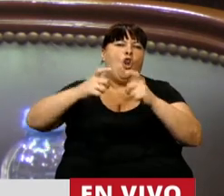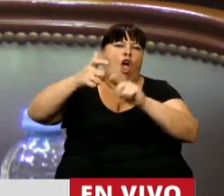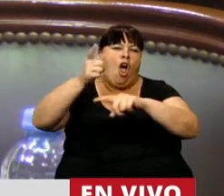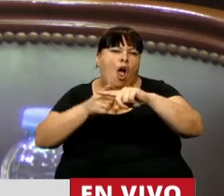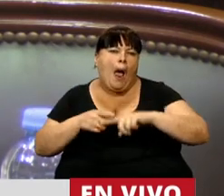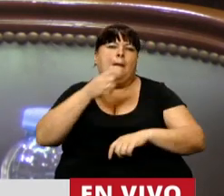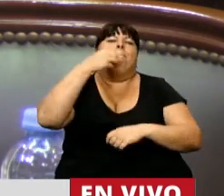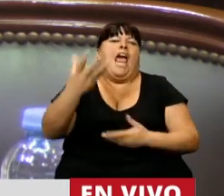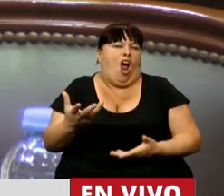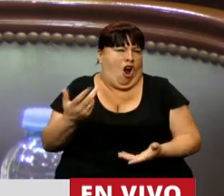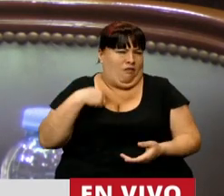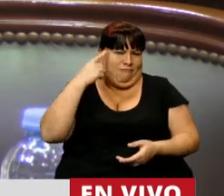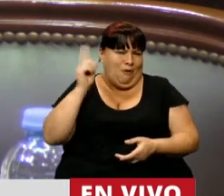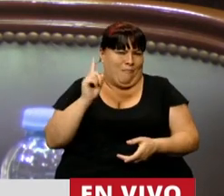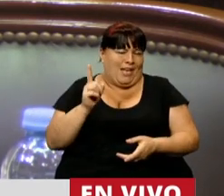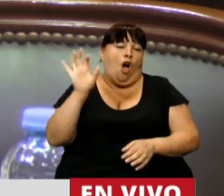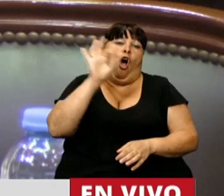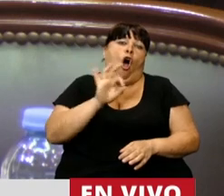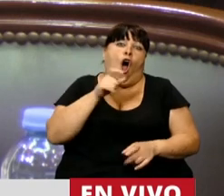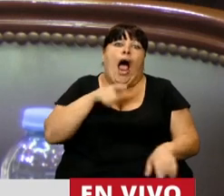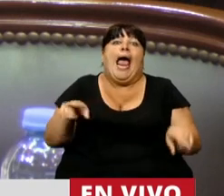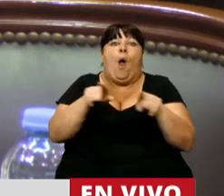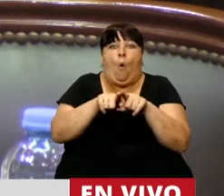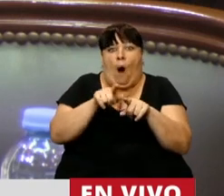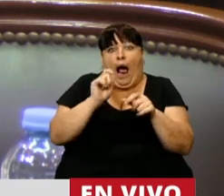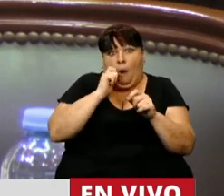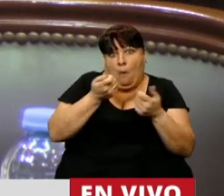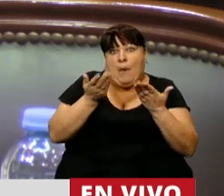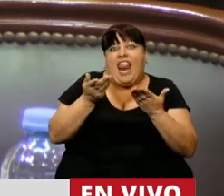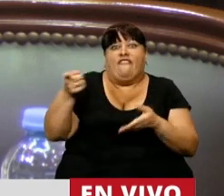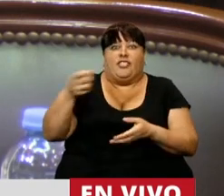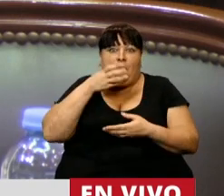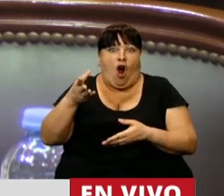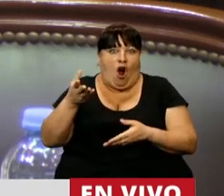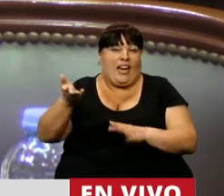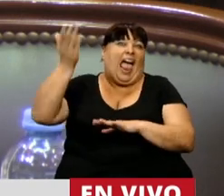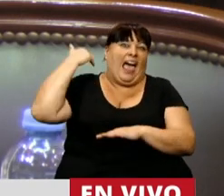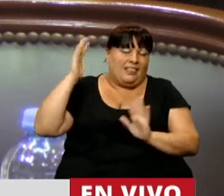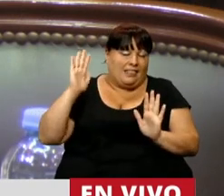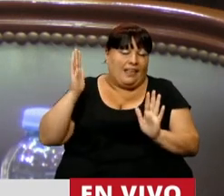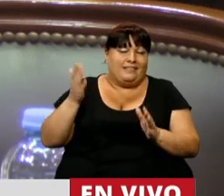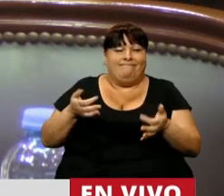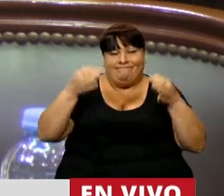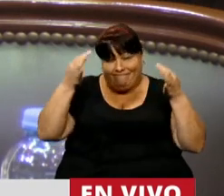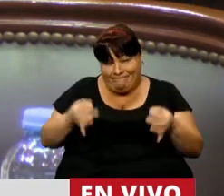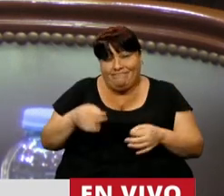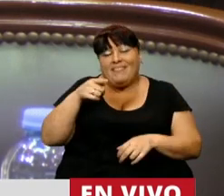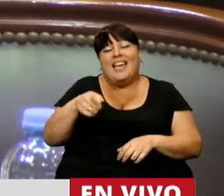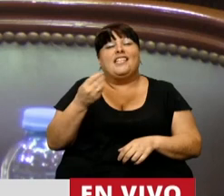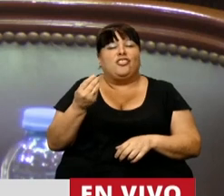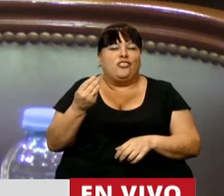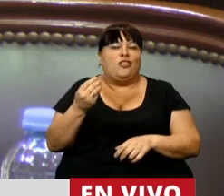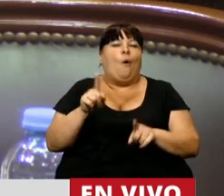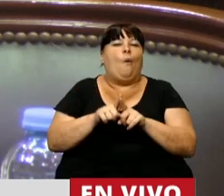sea superadora o por lo menos que sea igual de beneficiosa que la que ya teníamos? Claramente, esto ha sido